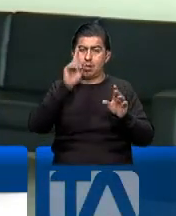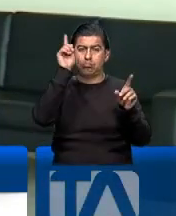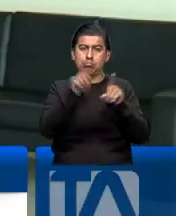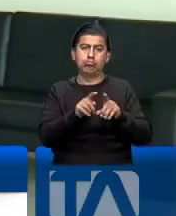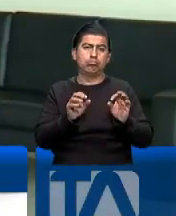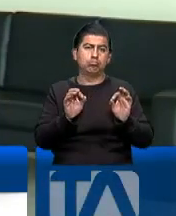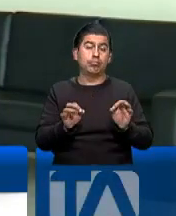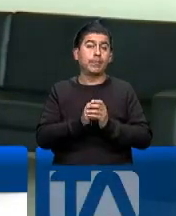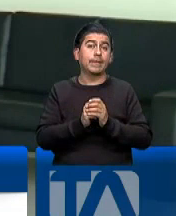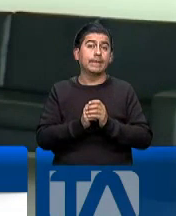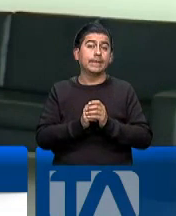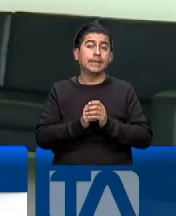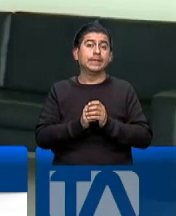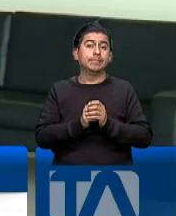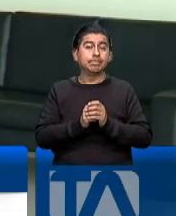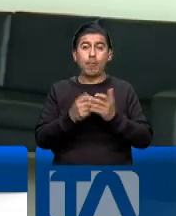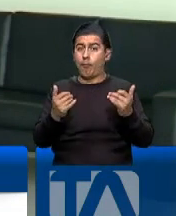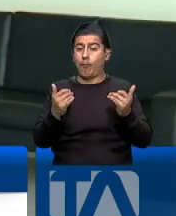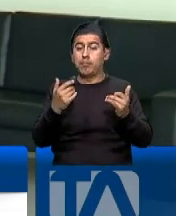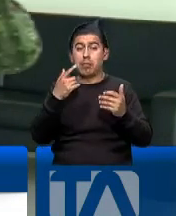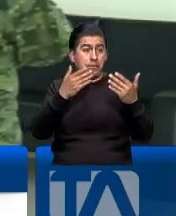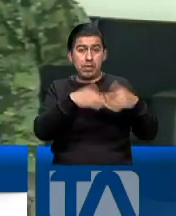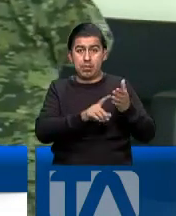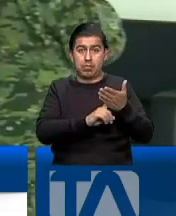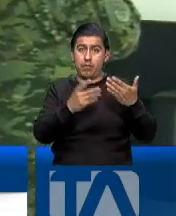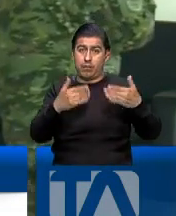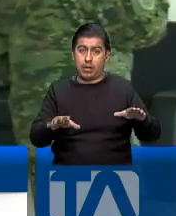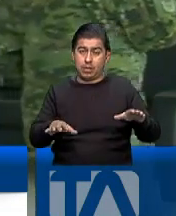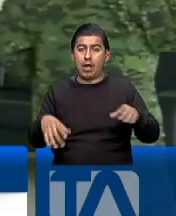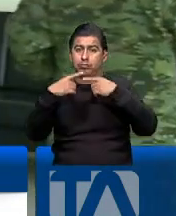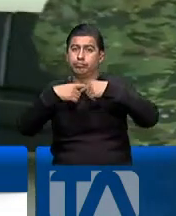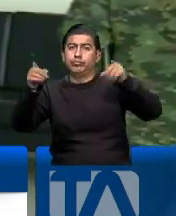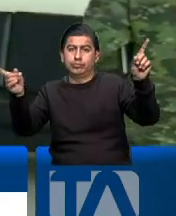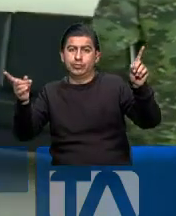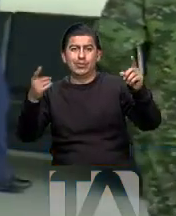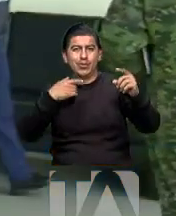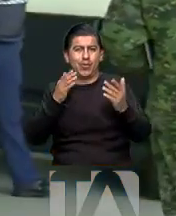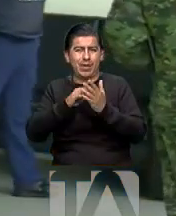masivos. Estas disposiciones las darán a conocer en unos minutos más y nosotros nos volveremos a conectar